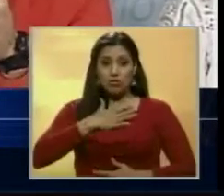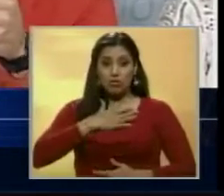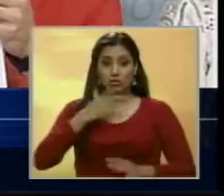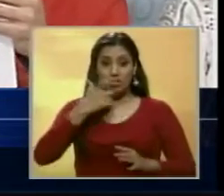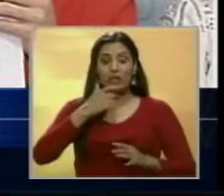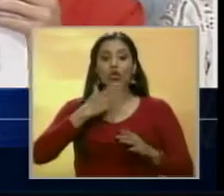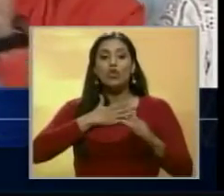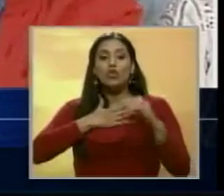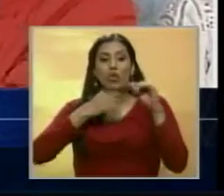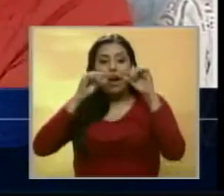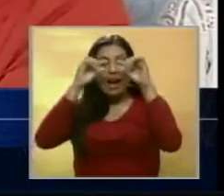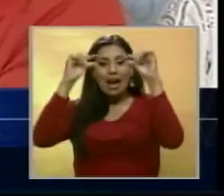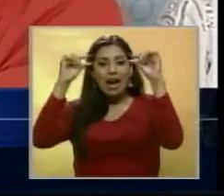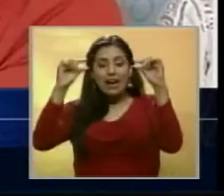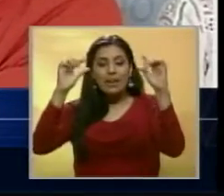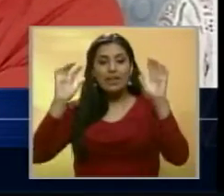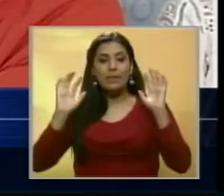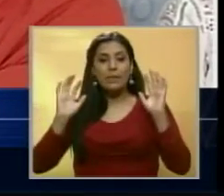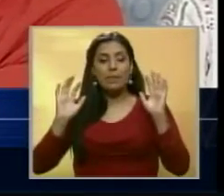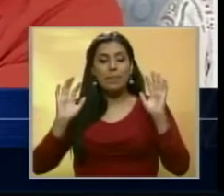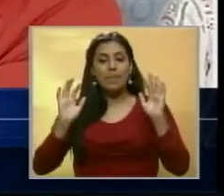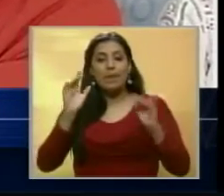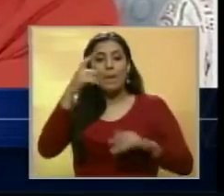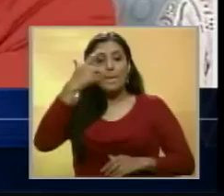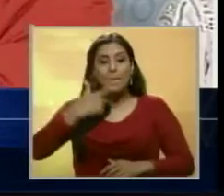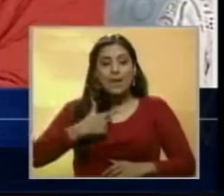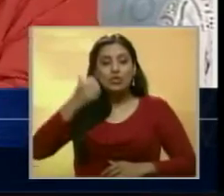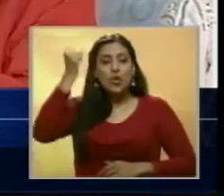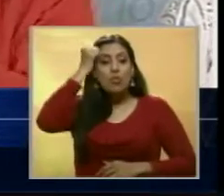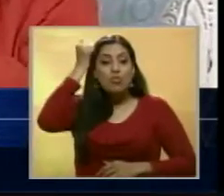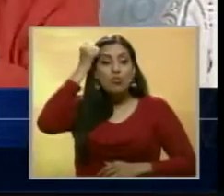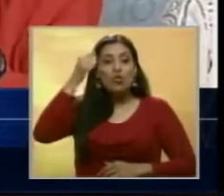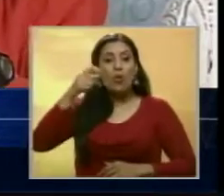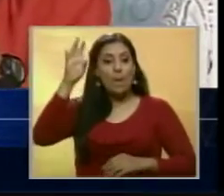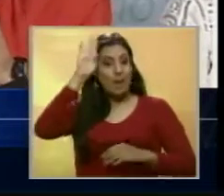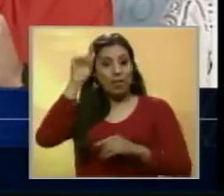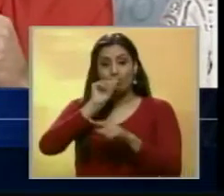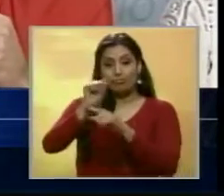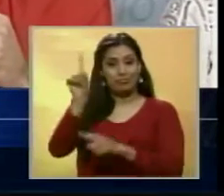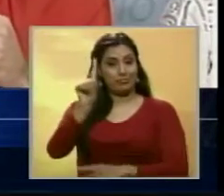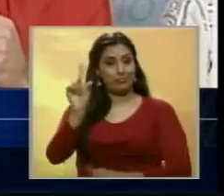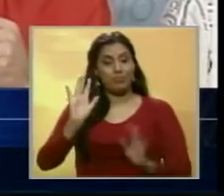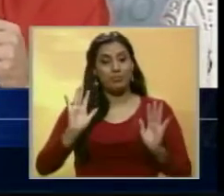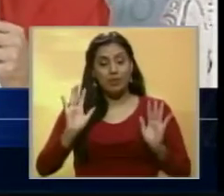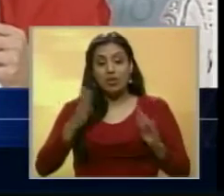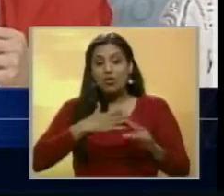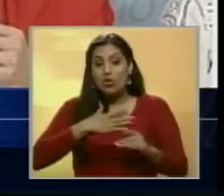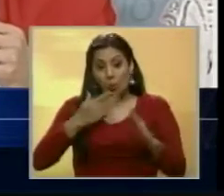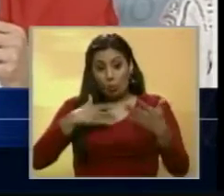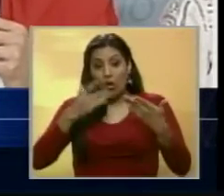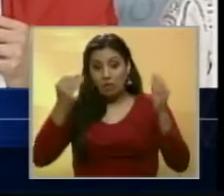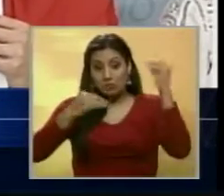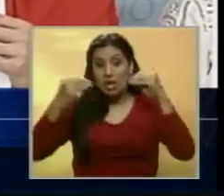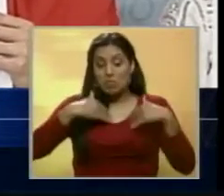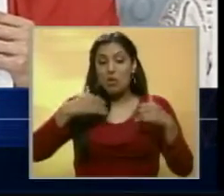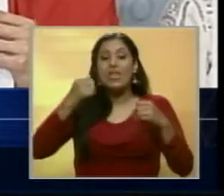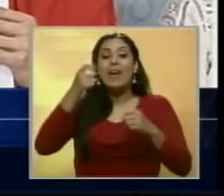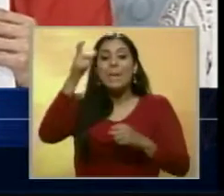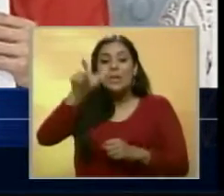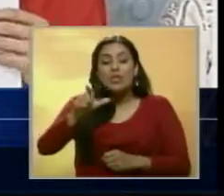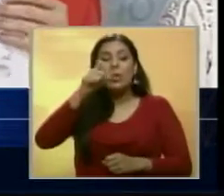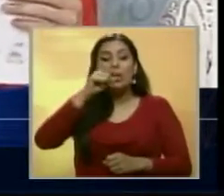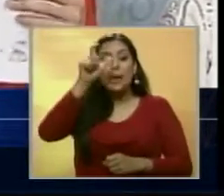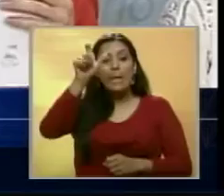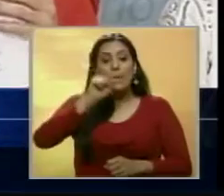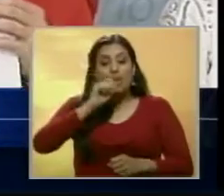nosotros pusimos aquí el ciudadano burro Maduro. No, nosotros no pusimos eso. Hemos podido haberlo puesto. Pero